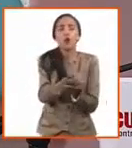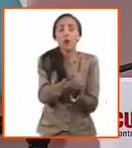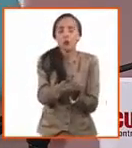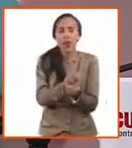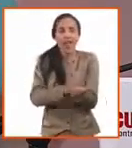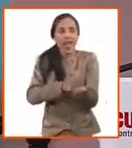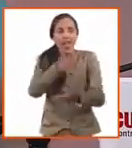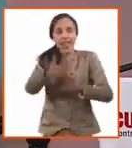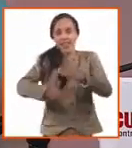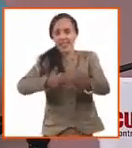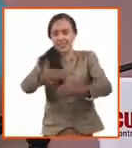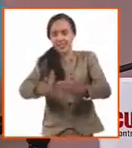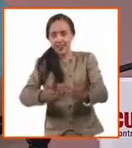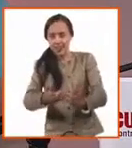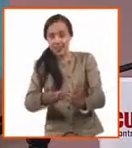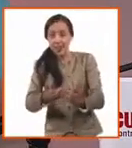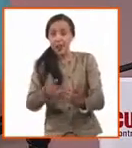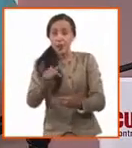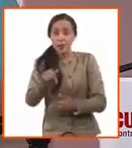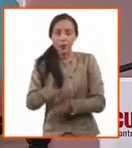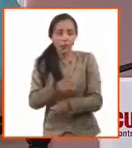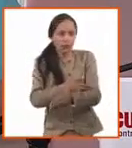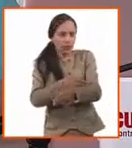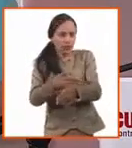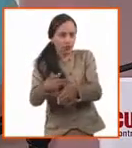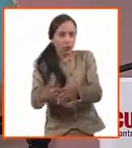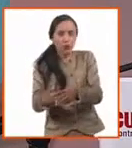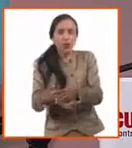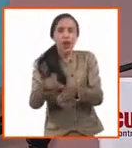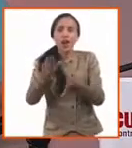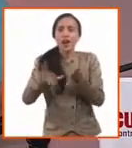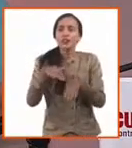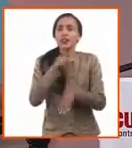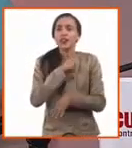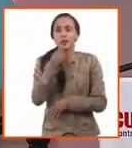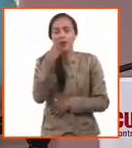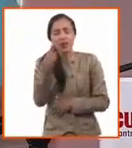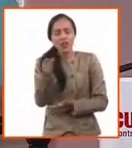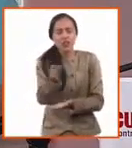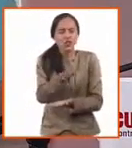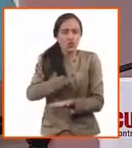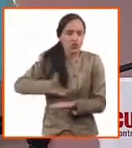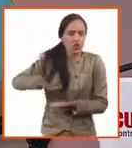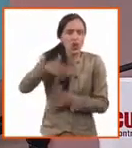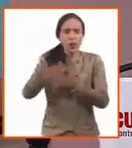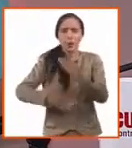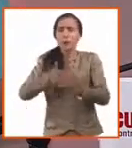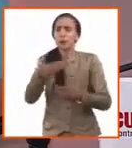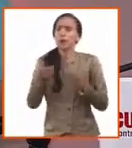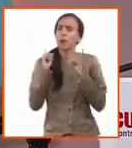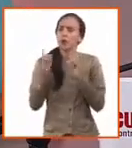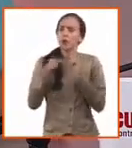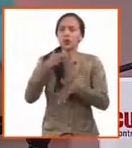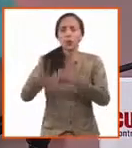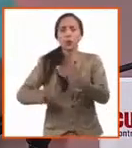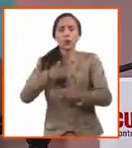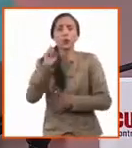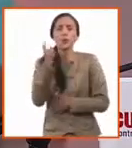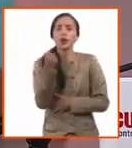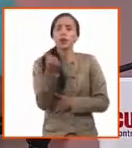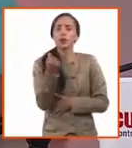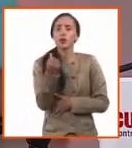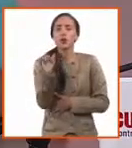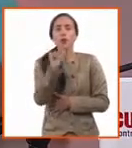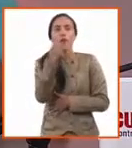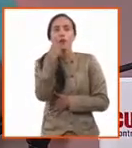se viene en muchas ocasiones tratamos de mirar a la sociedad los problemas políticos los problemas económicos como como una